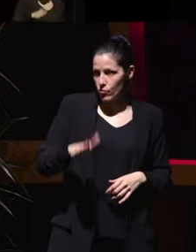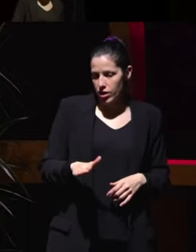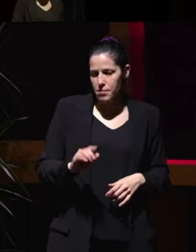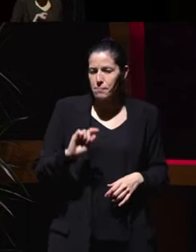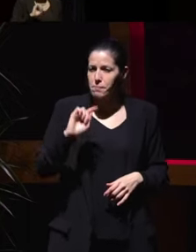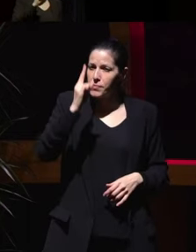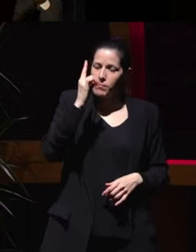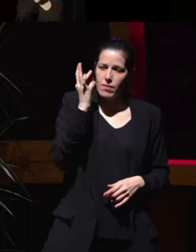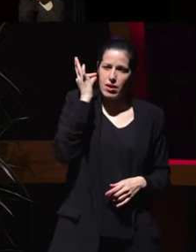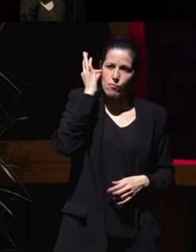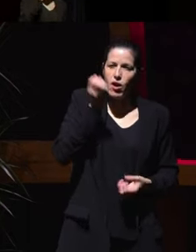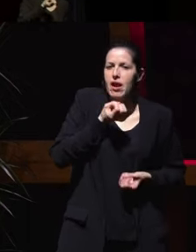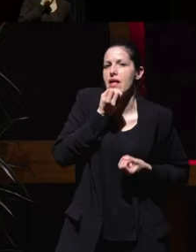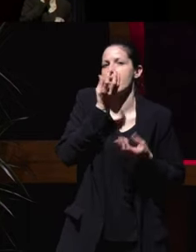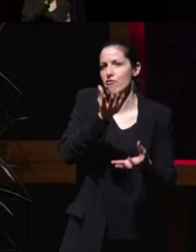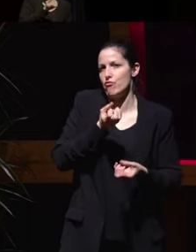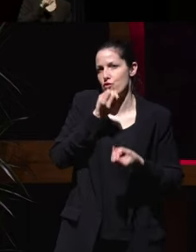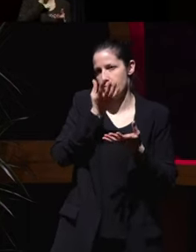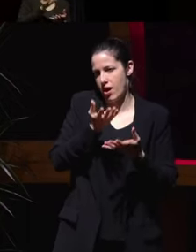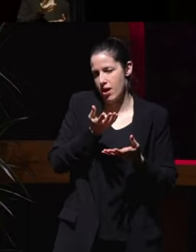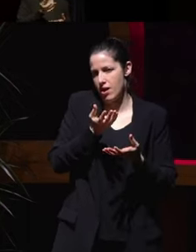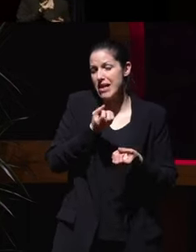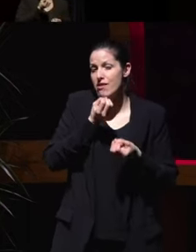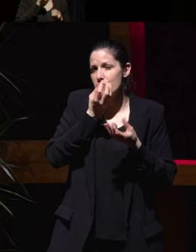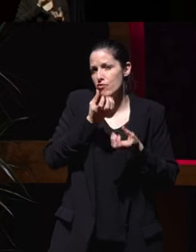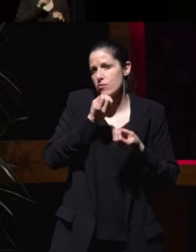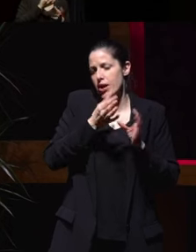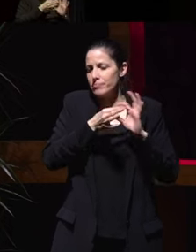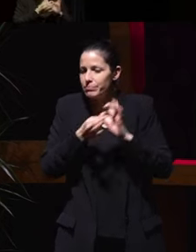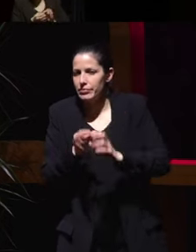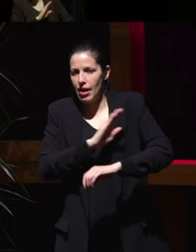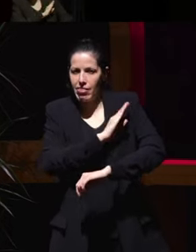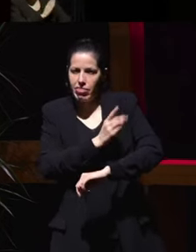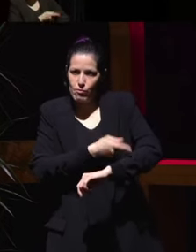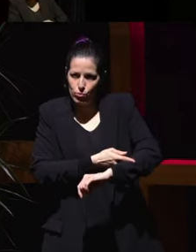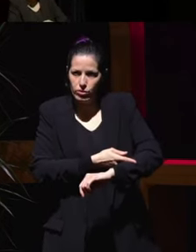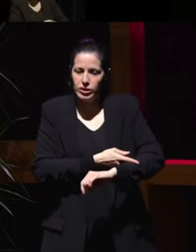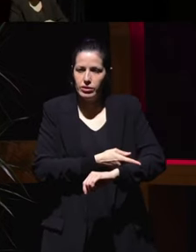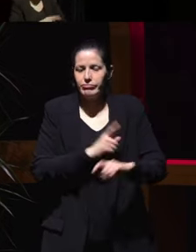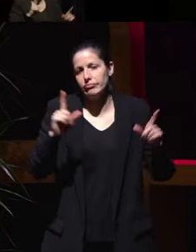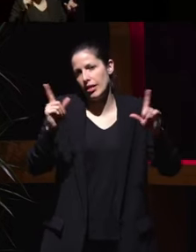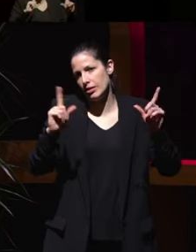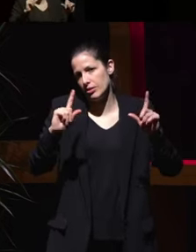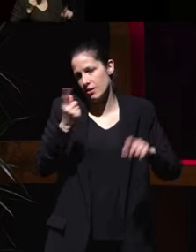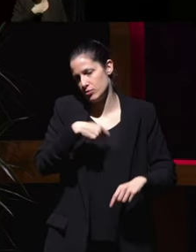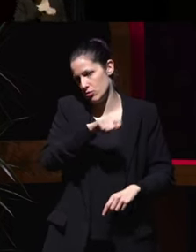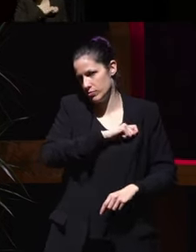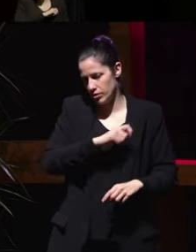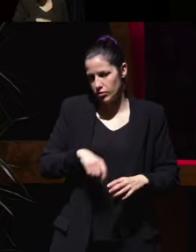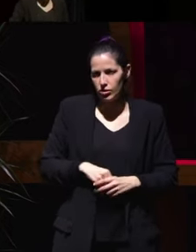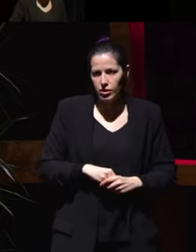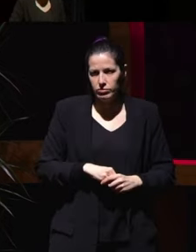non digo en facer outra cousa, senón en informar sobre deporte en Televisión Española. Foi toda unha pioneira e grazas a